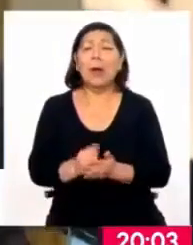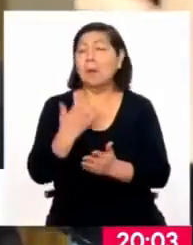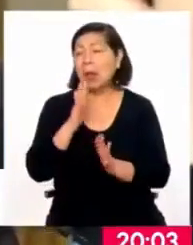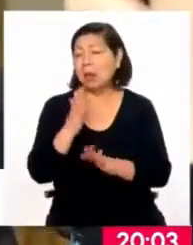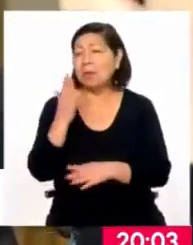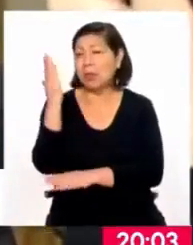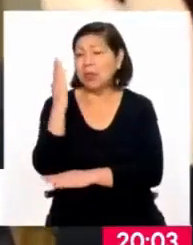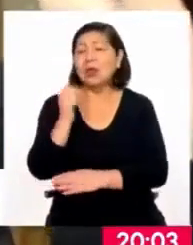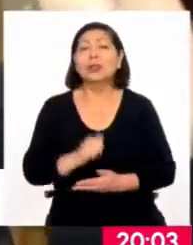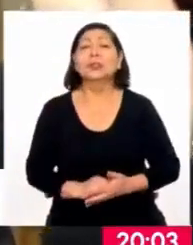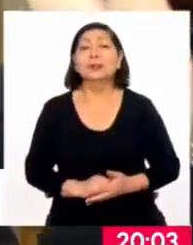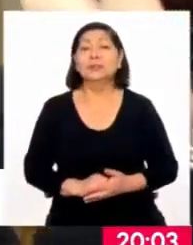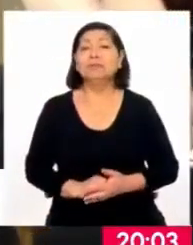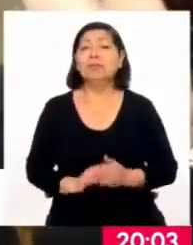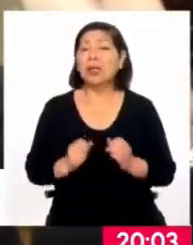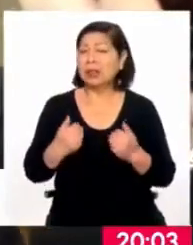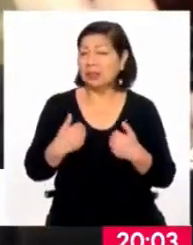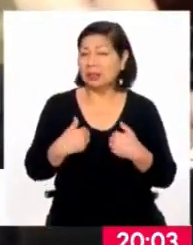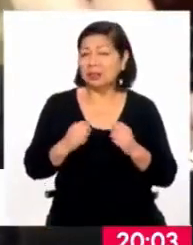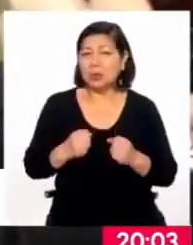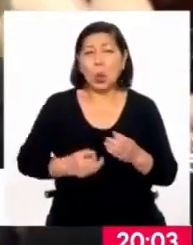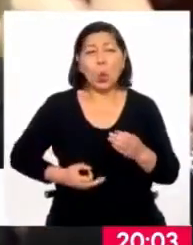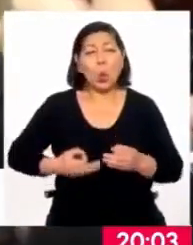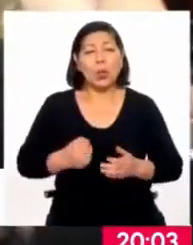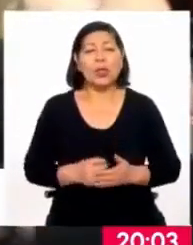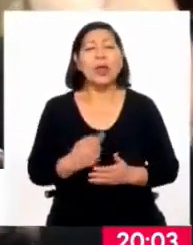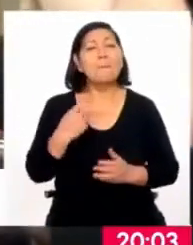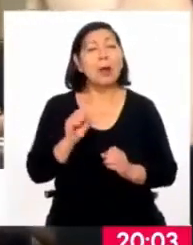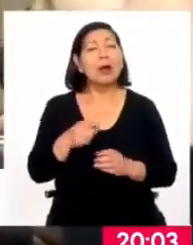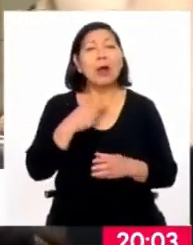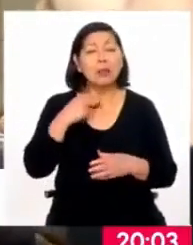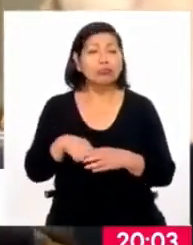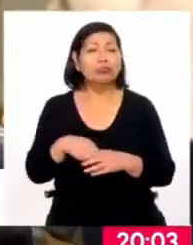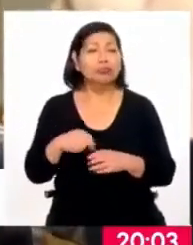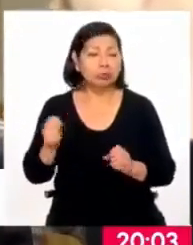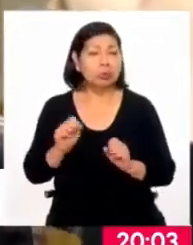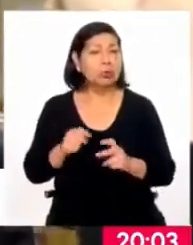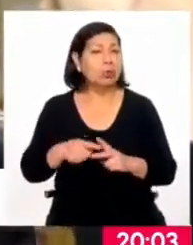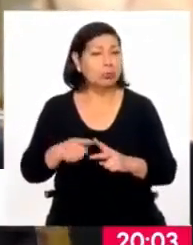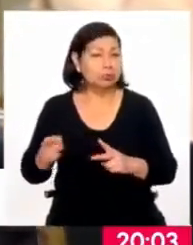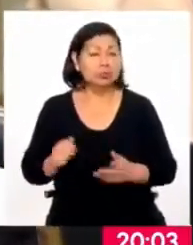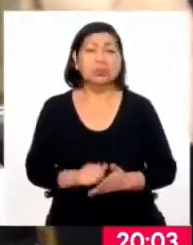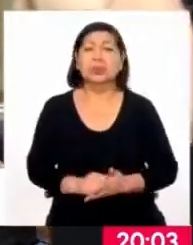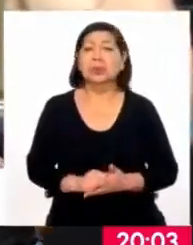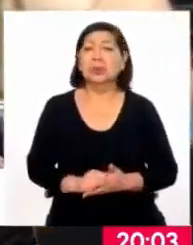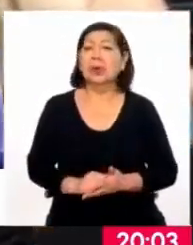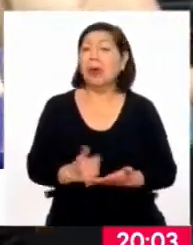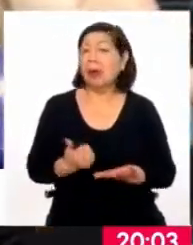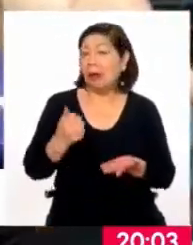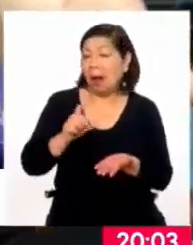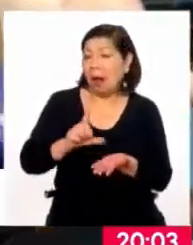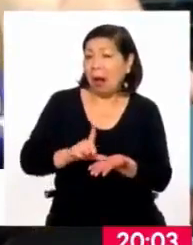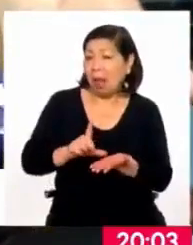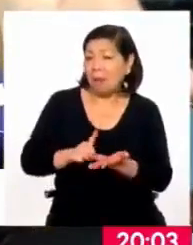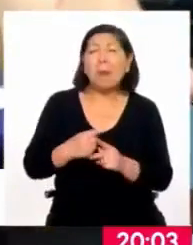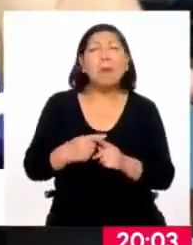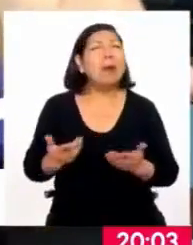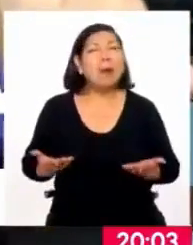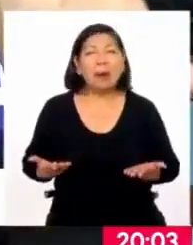mediodía. Tenemos conocimiento de que él tiene una autorización judicial para ausentarse y salir fuera de la capital, pero ¿para